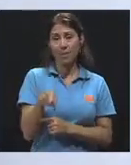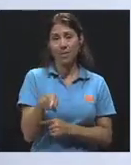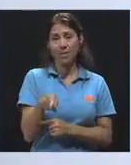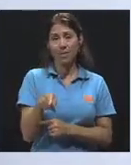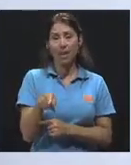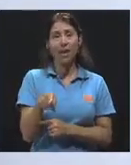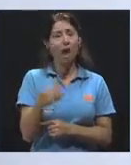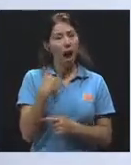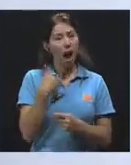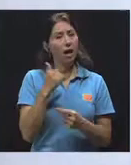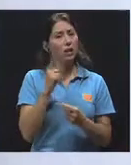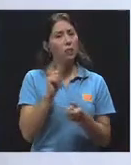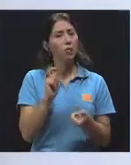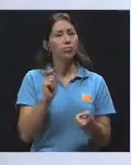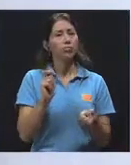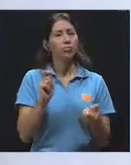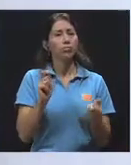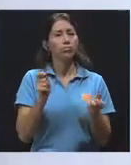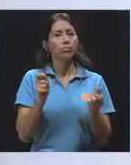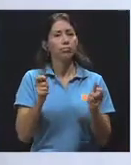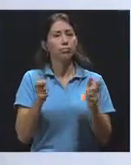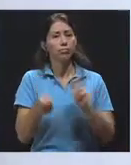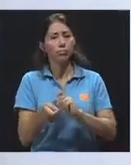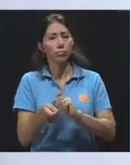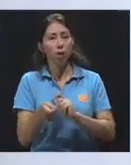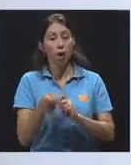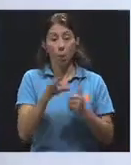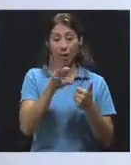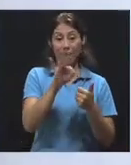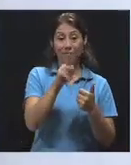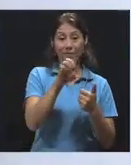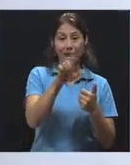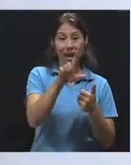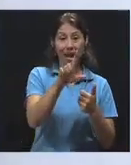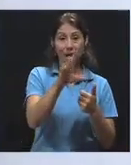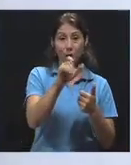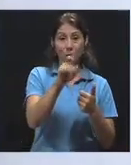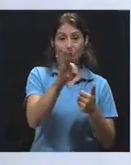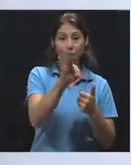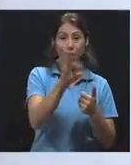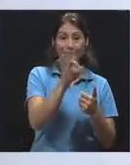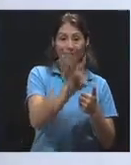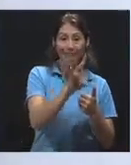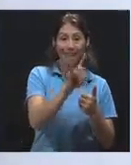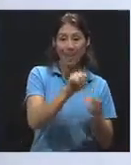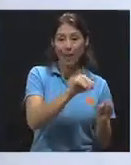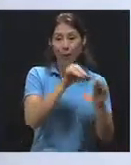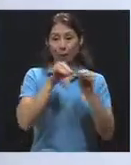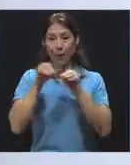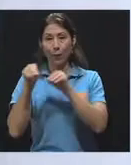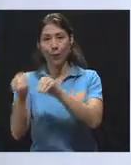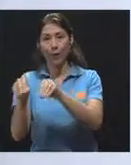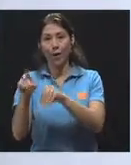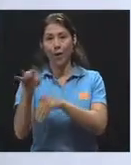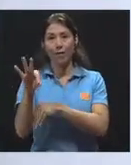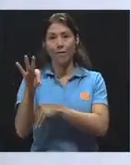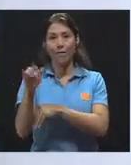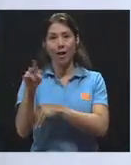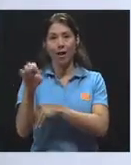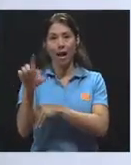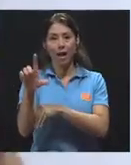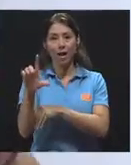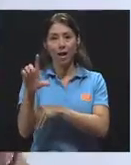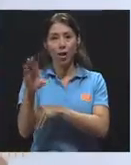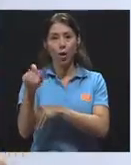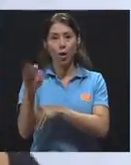recientemente hay como esta transición, ¿verdad? Porque del Final Cut 7 al Final Cut 10 hubo